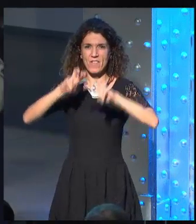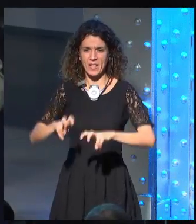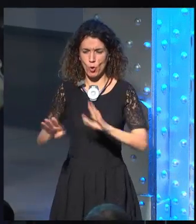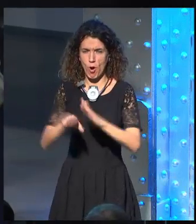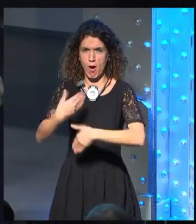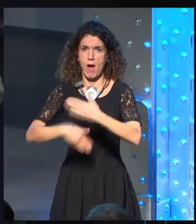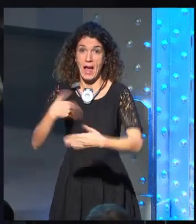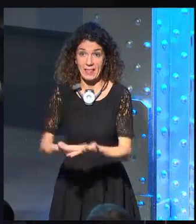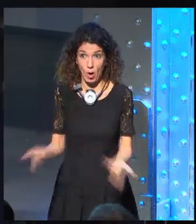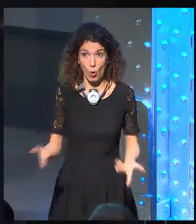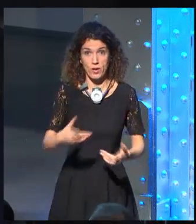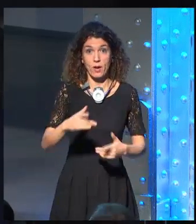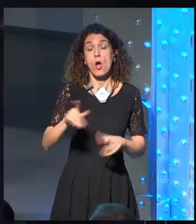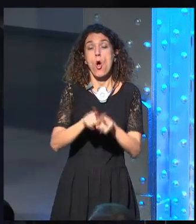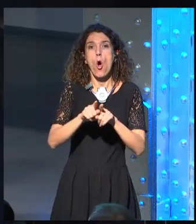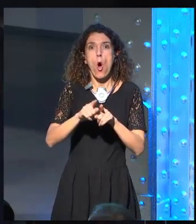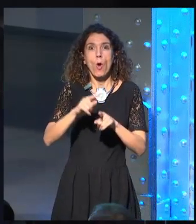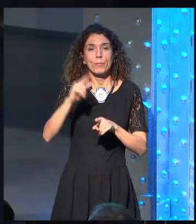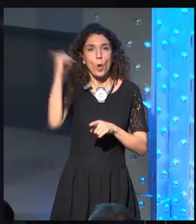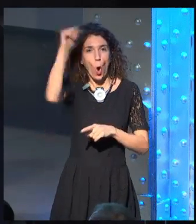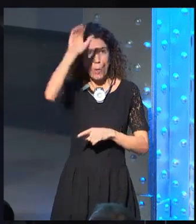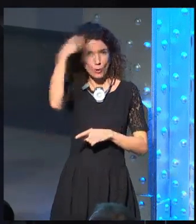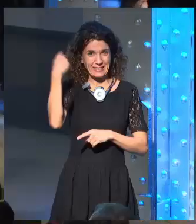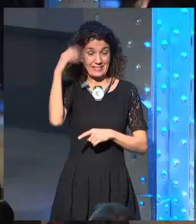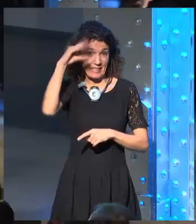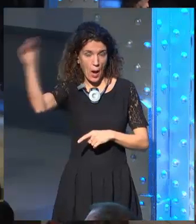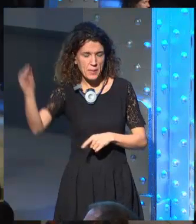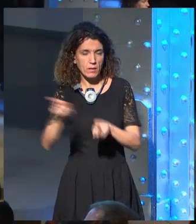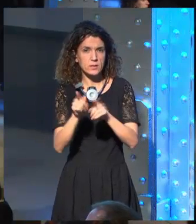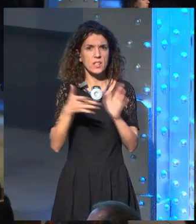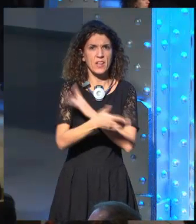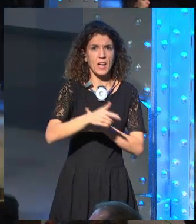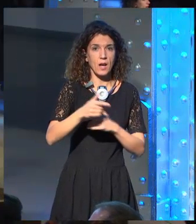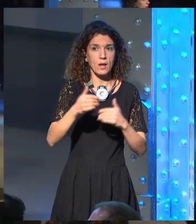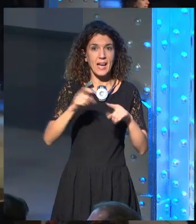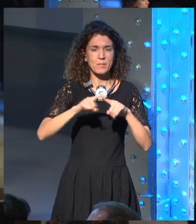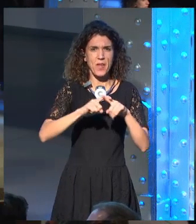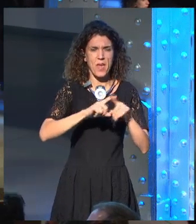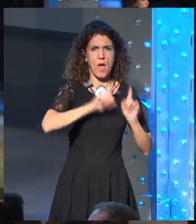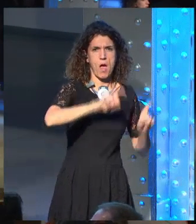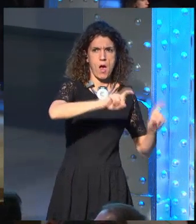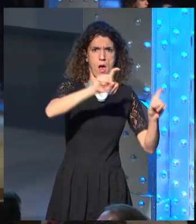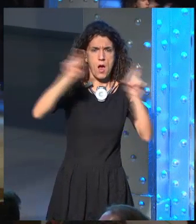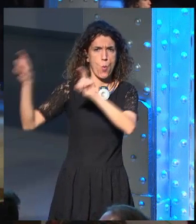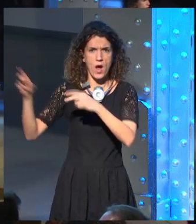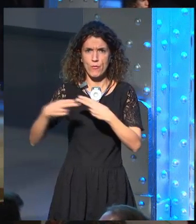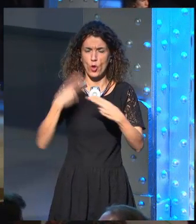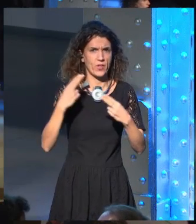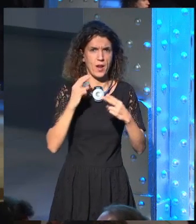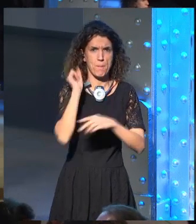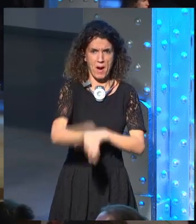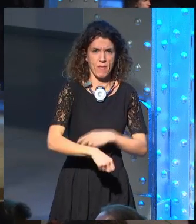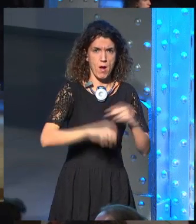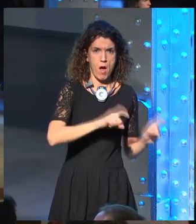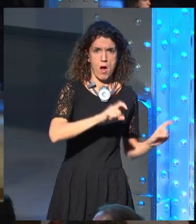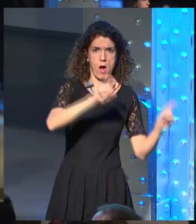nunca. Homo sapiens, por naturaleza, es una especie viajera, una especie que supera las fronteras. Y hoy